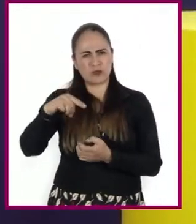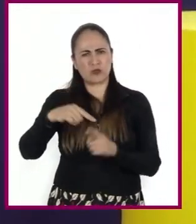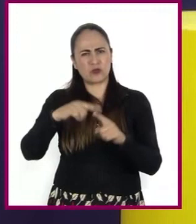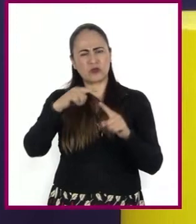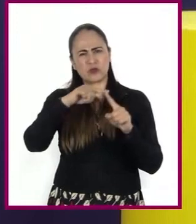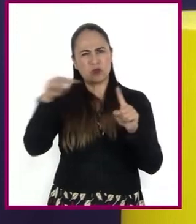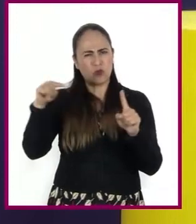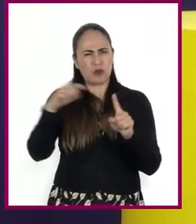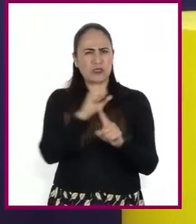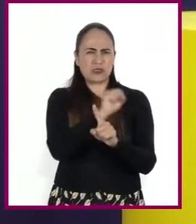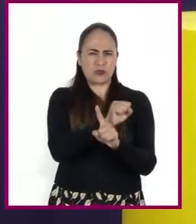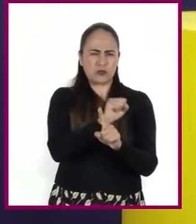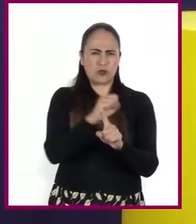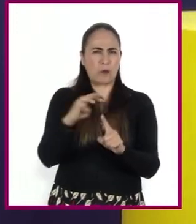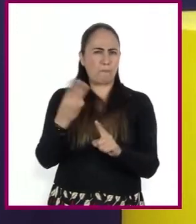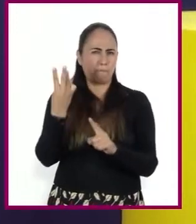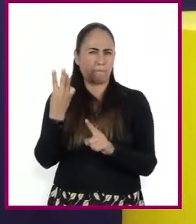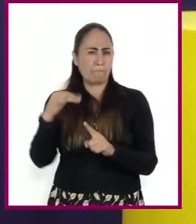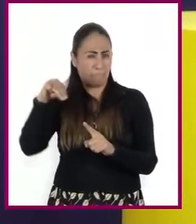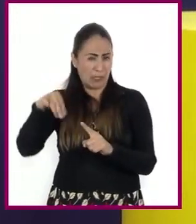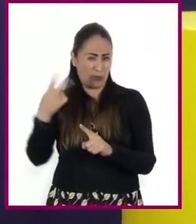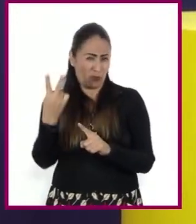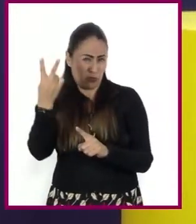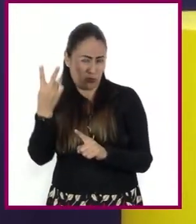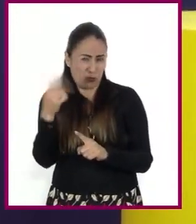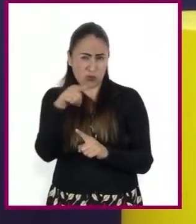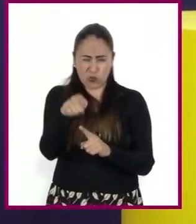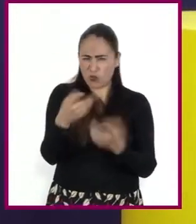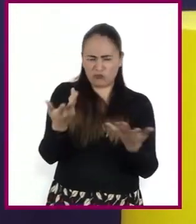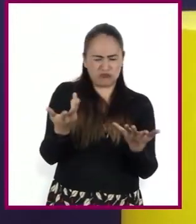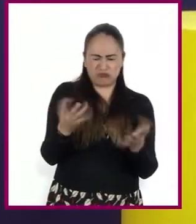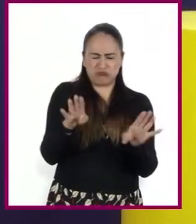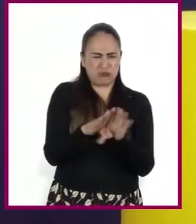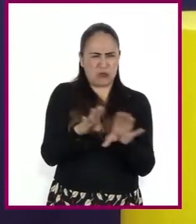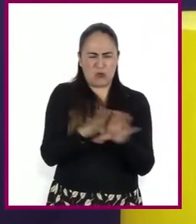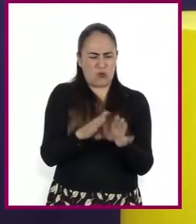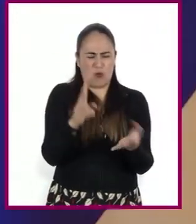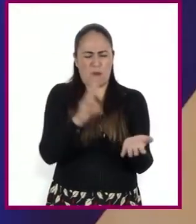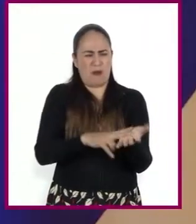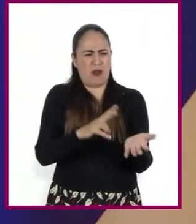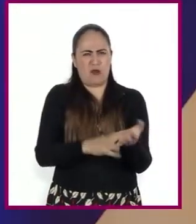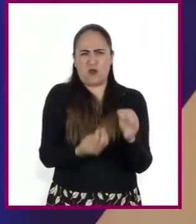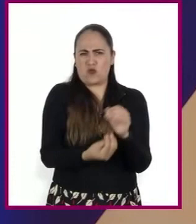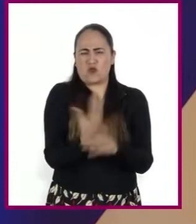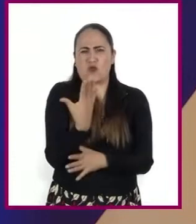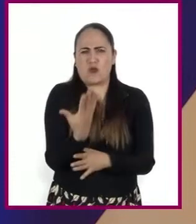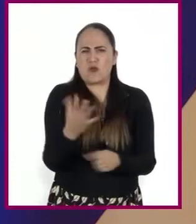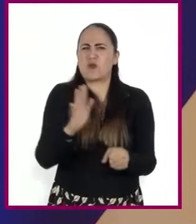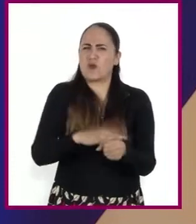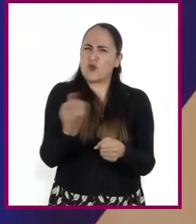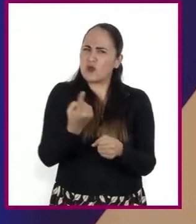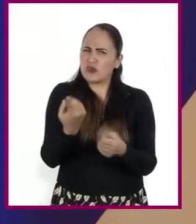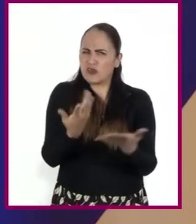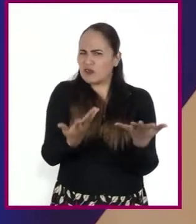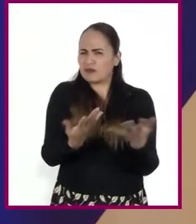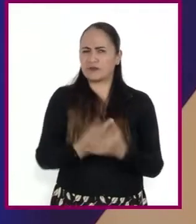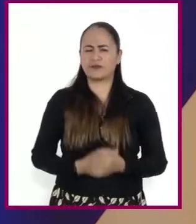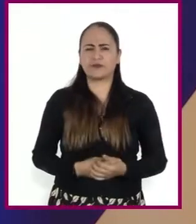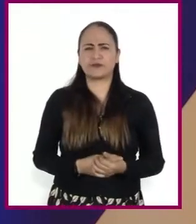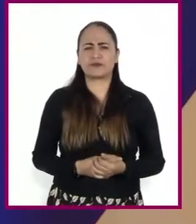cuadrado. ¿Por qué razón me da ese número? ¿De dónde surge ese nuevo dato? Recordemos que la